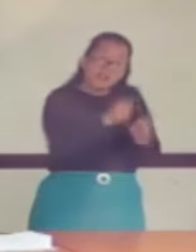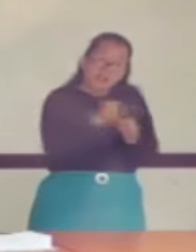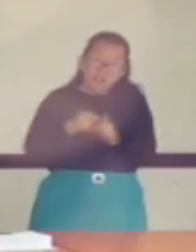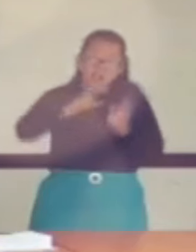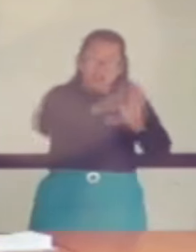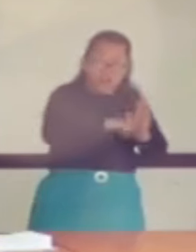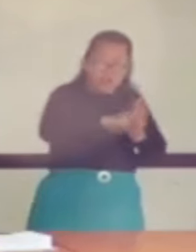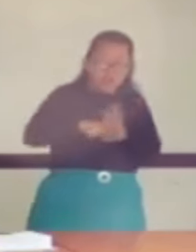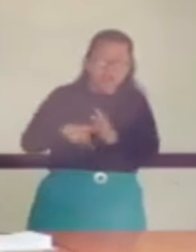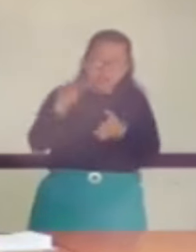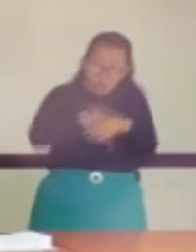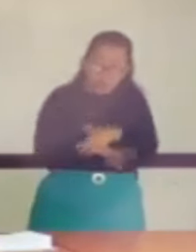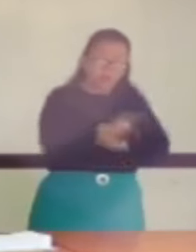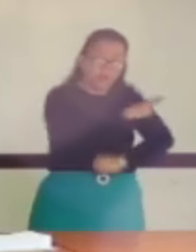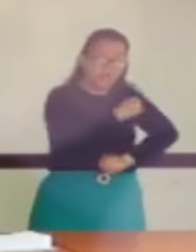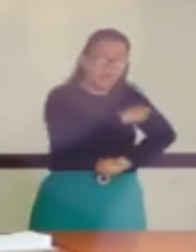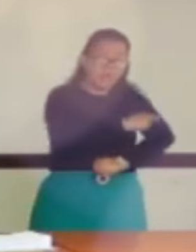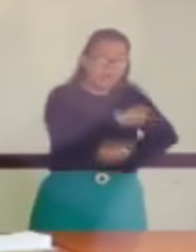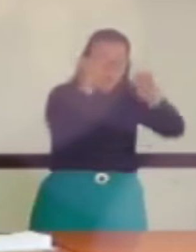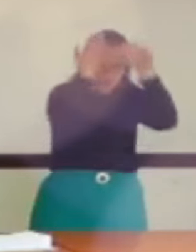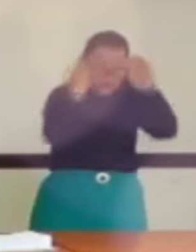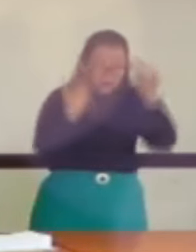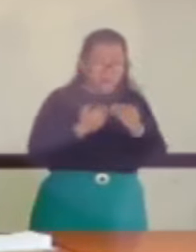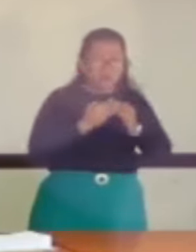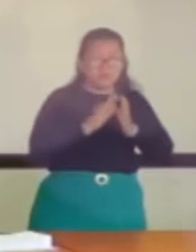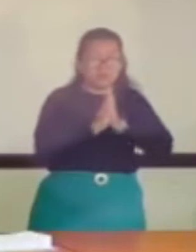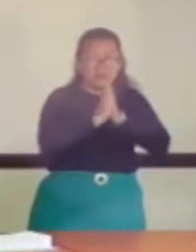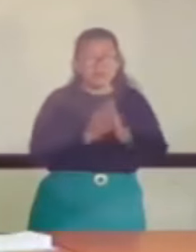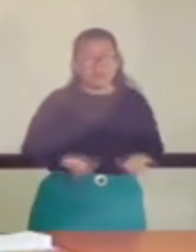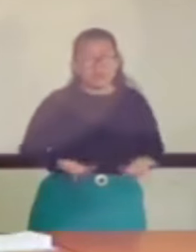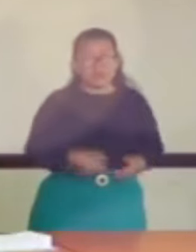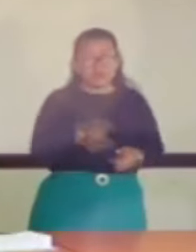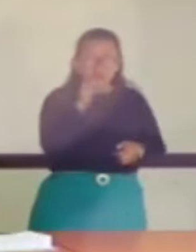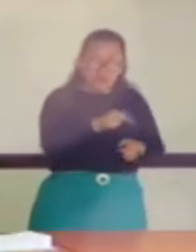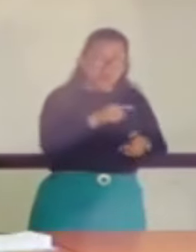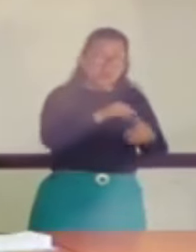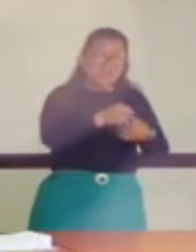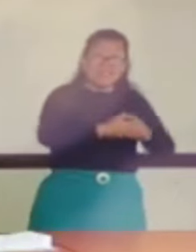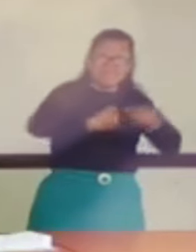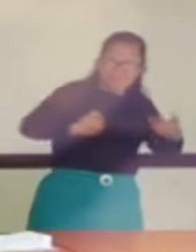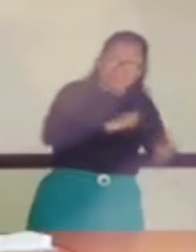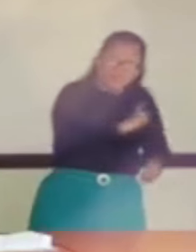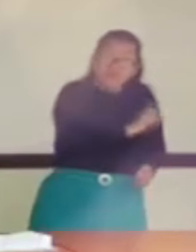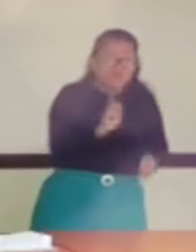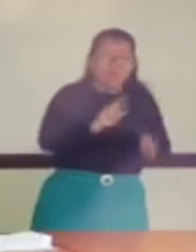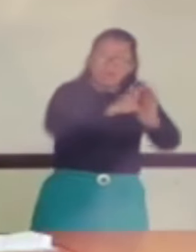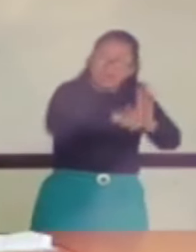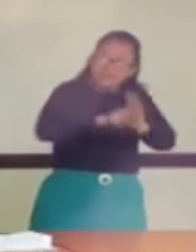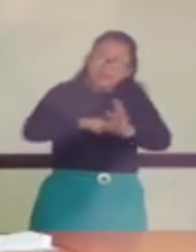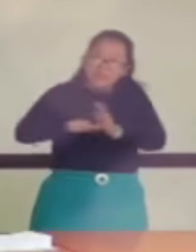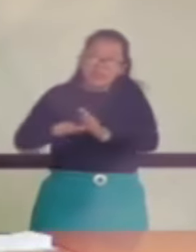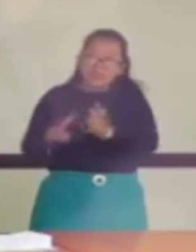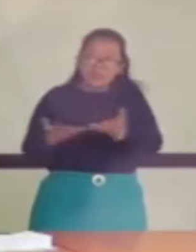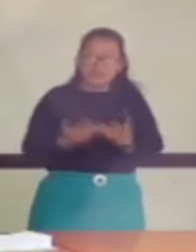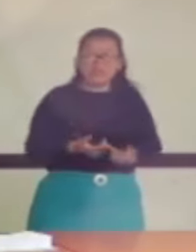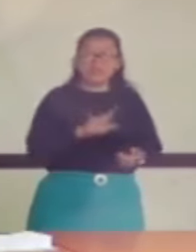evidenciado en el Hospital San Juan de Dios. Entonces, la primera idea es eso, no es un hecho aislado, sino que responde a un patrón.